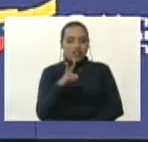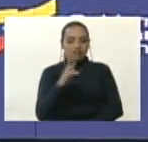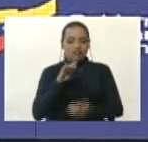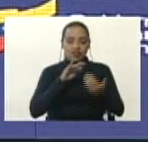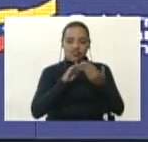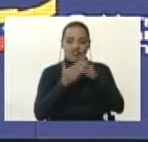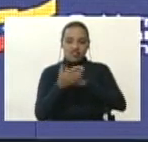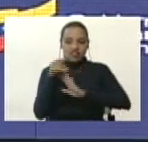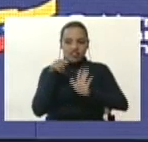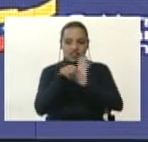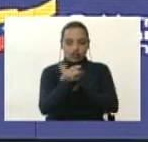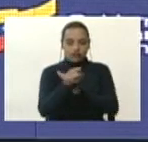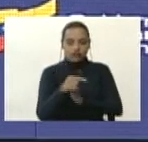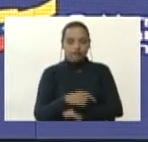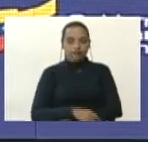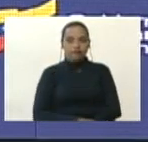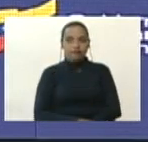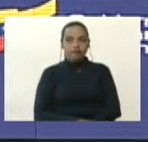Adentro.